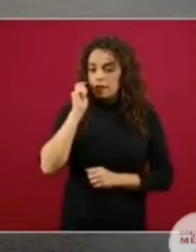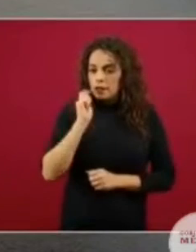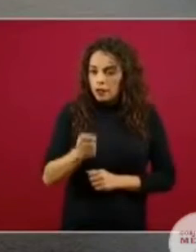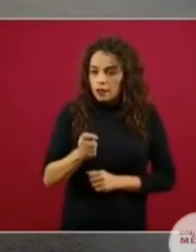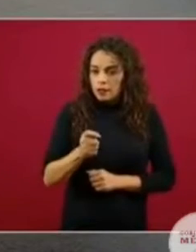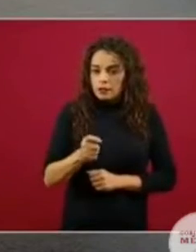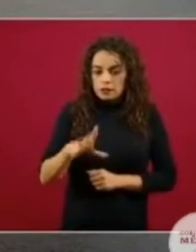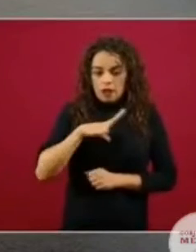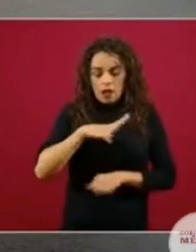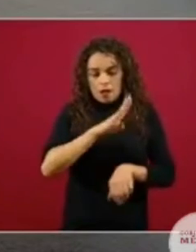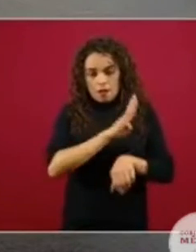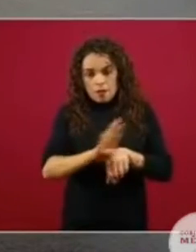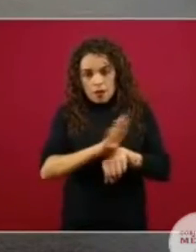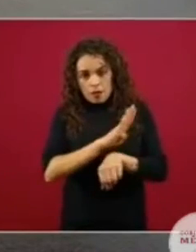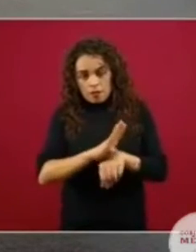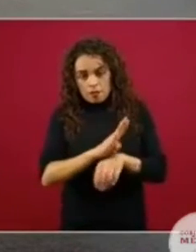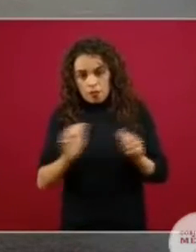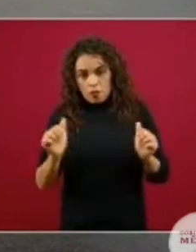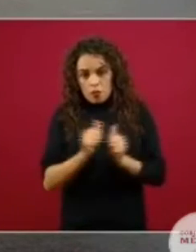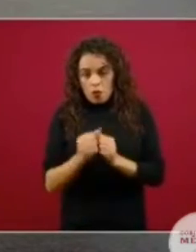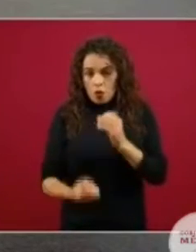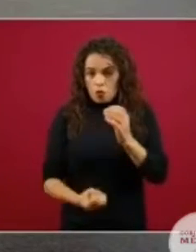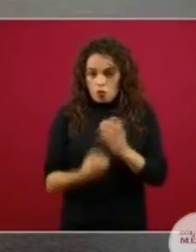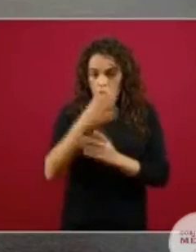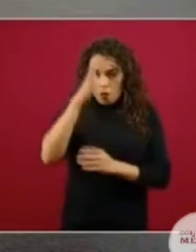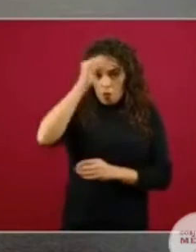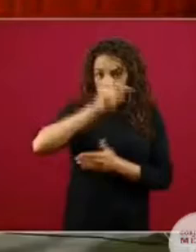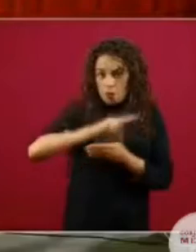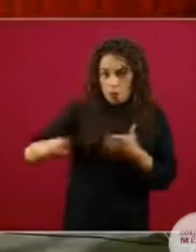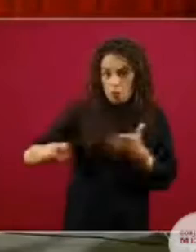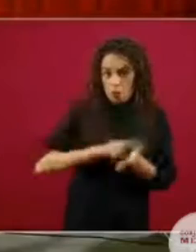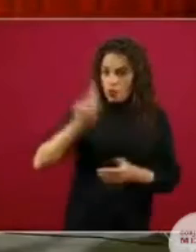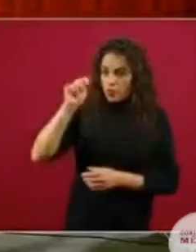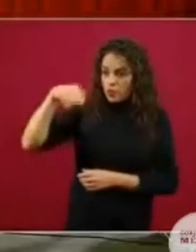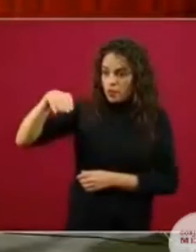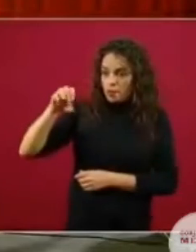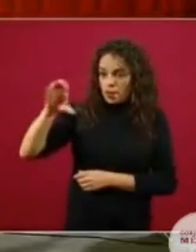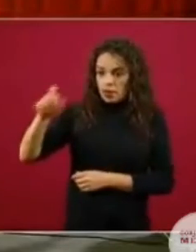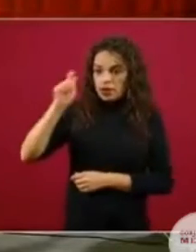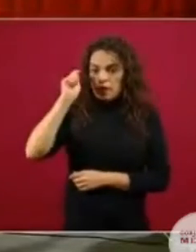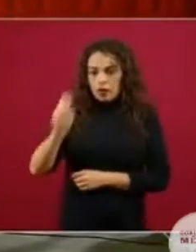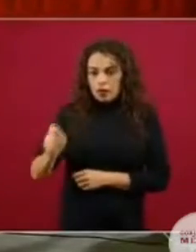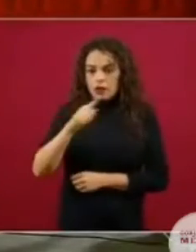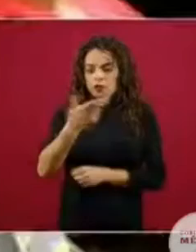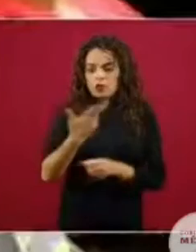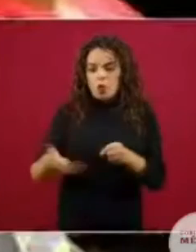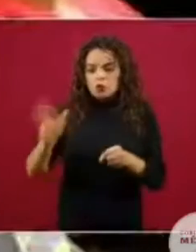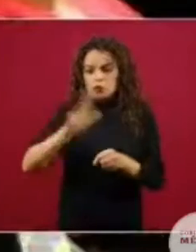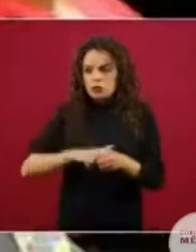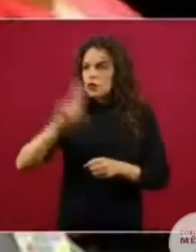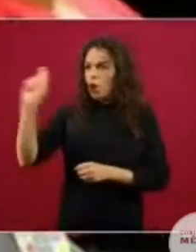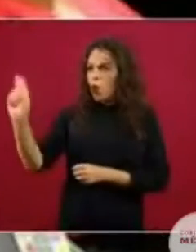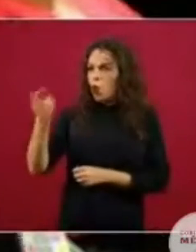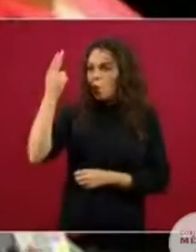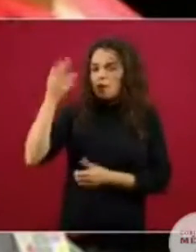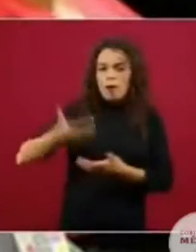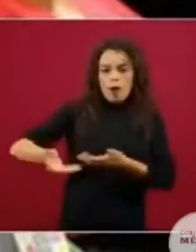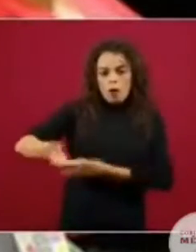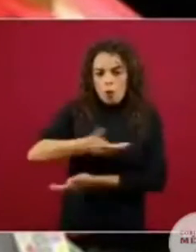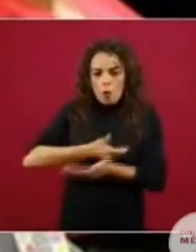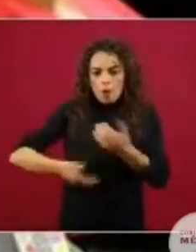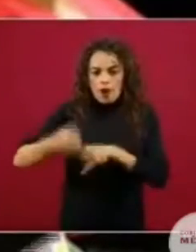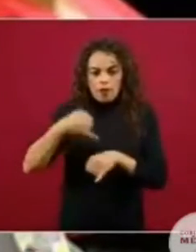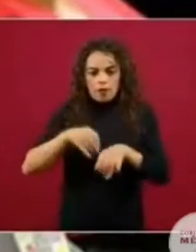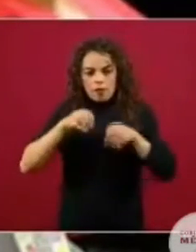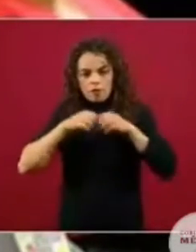algunos beneficios con el nuevo tema que intercambio de conocimientos con hospitales y universidades estadounidenses y canadienses